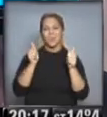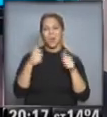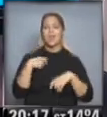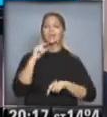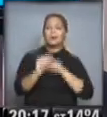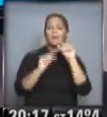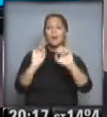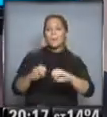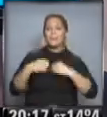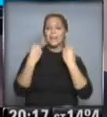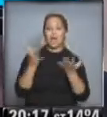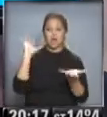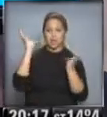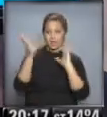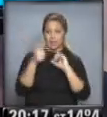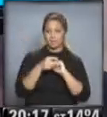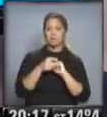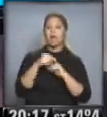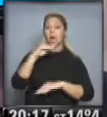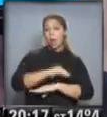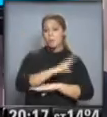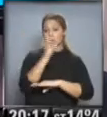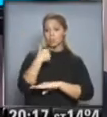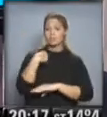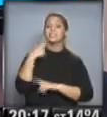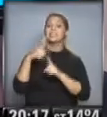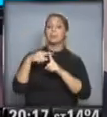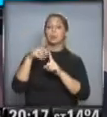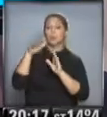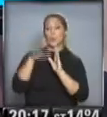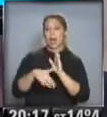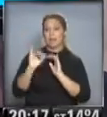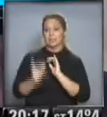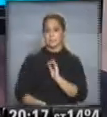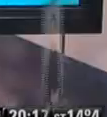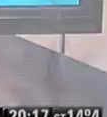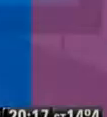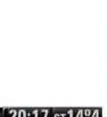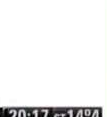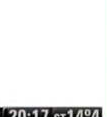mejoran las condiciones meteorológicas a partir de la madrugada y descenderá también la temperatura.